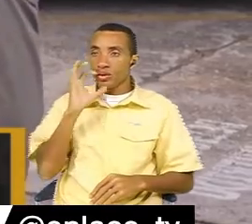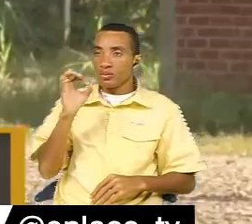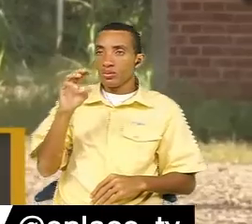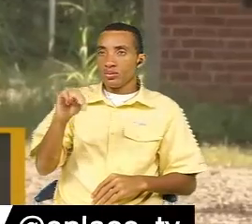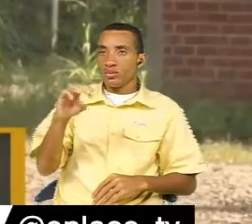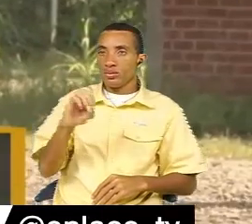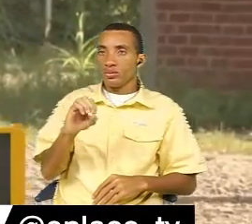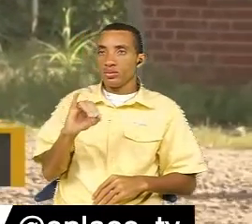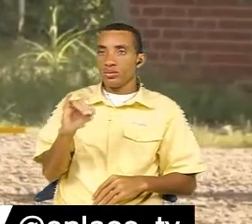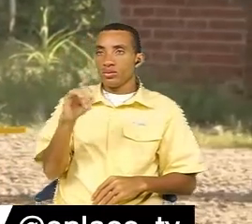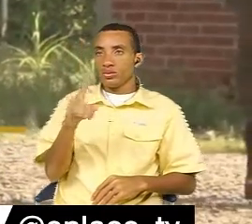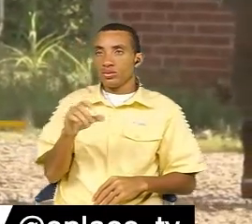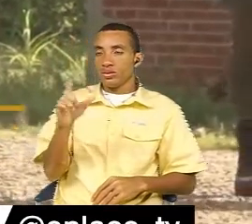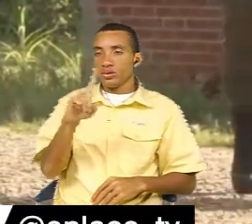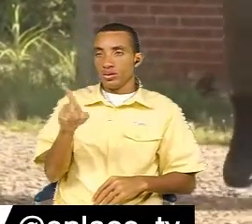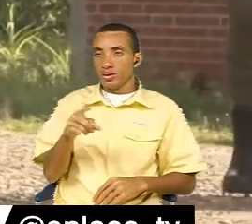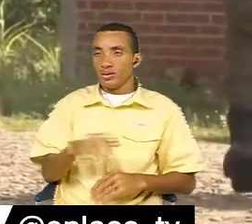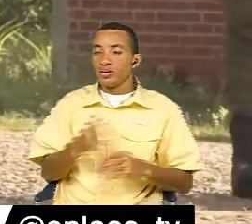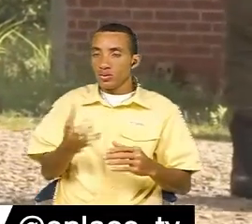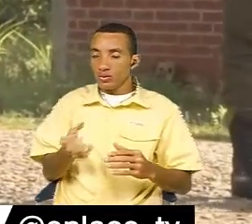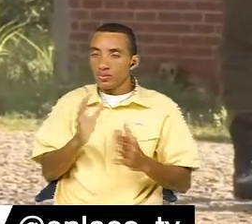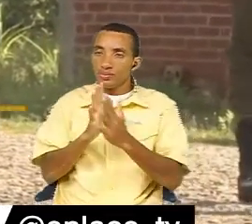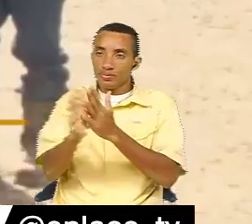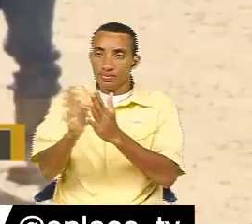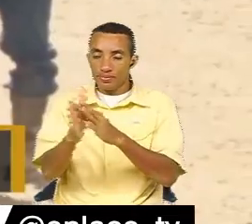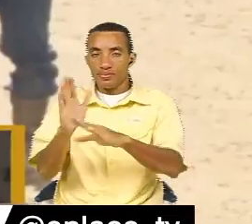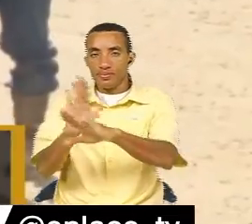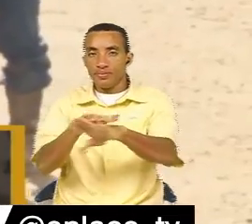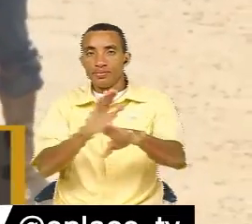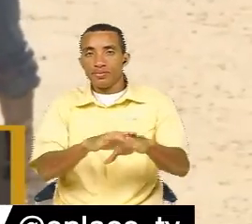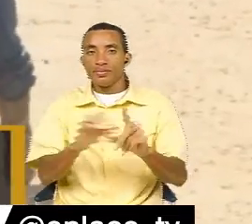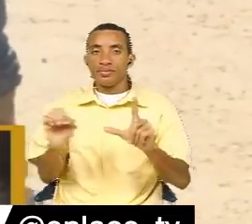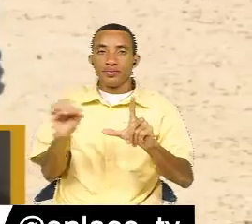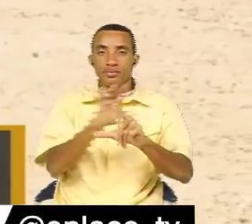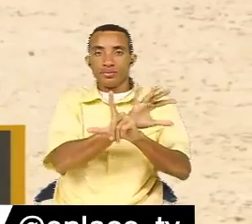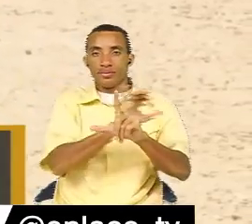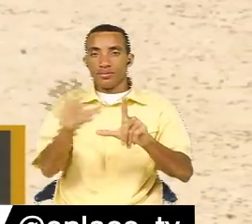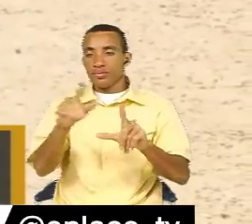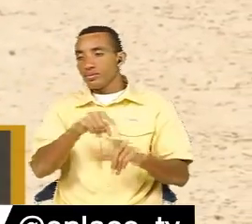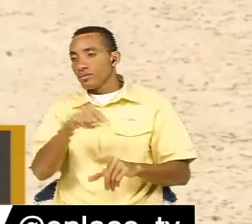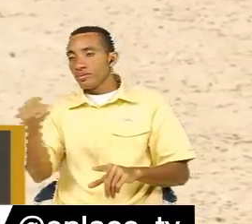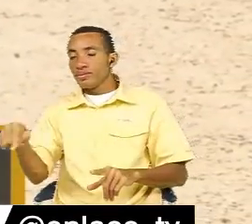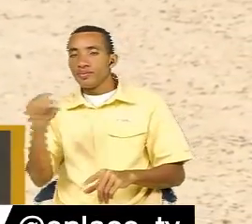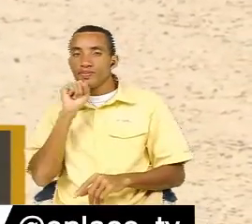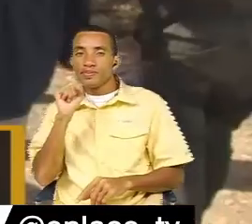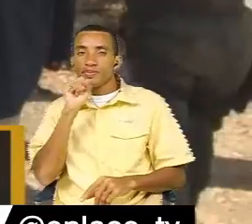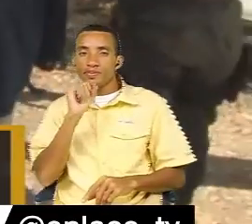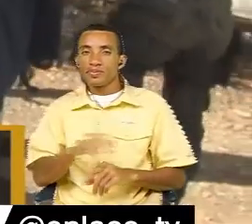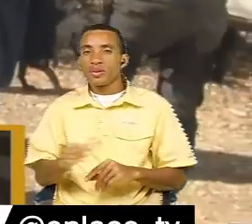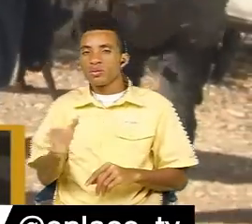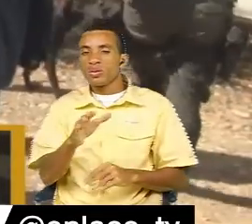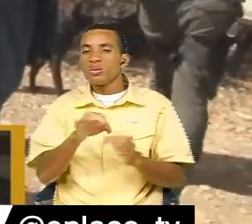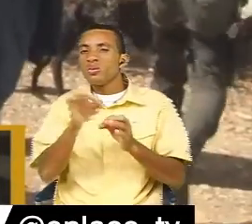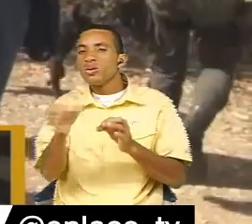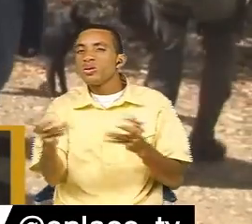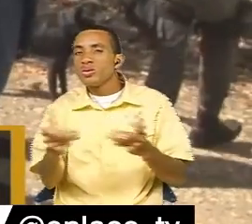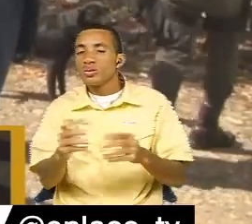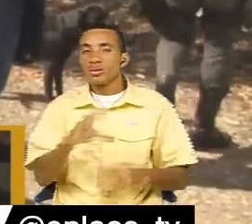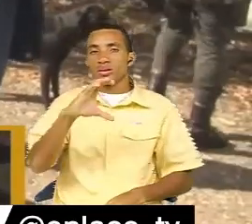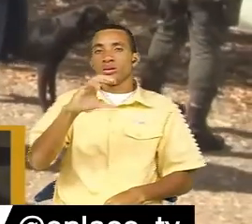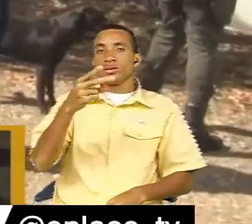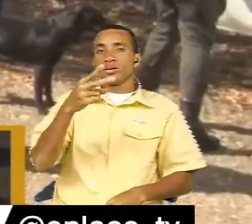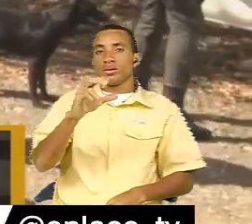USO, dio a conocer el caso ocurrido hoy en la vía que del corregimiento del Llanito conduce a Barranca Bermeja, a la altura del sitio conocido como La Chava,